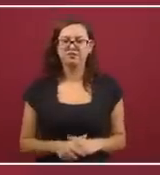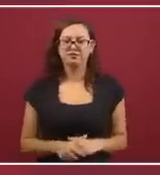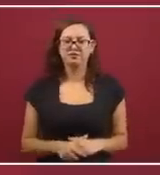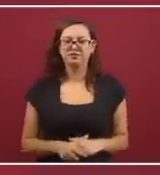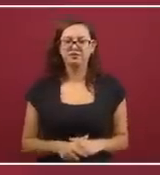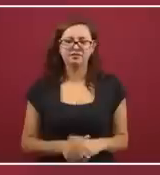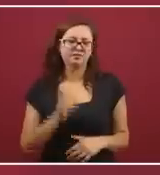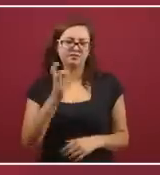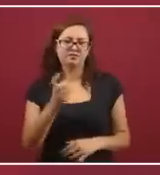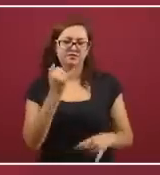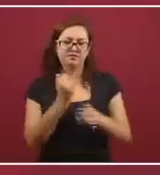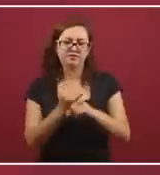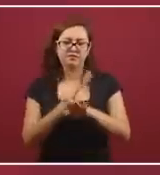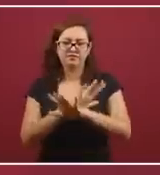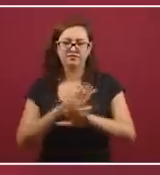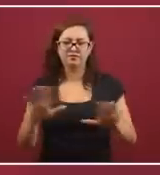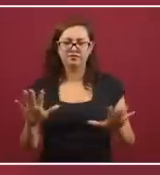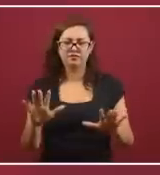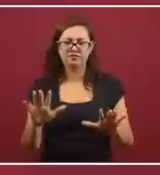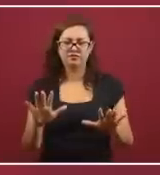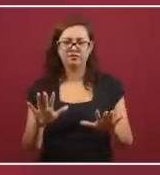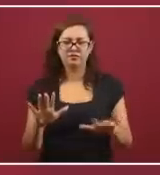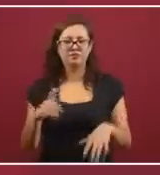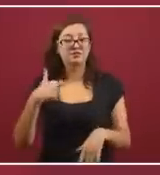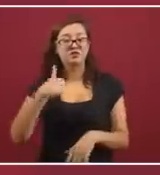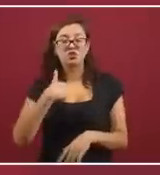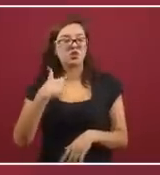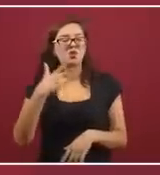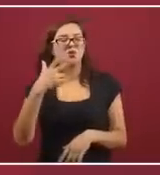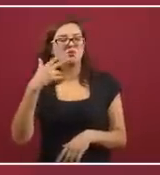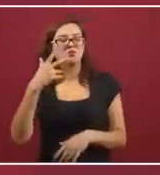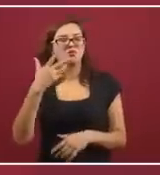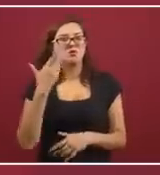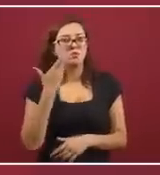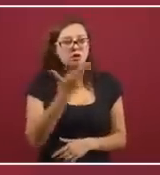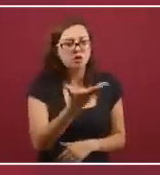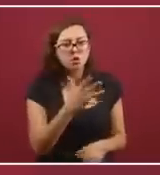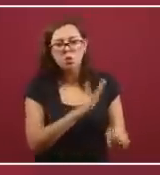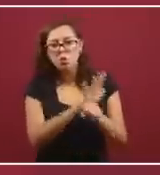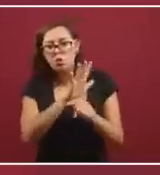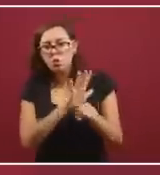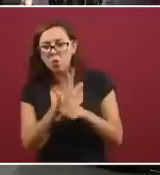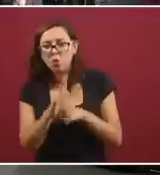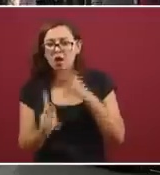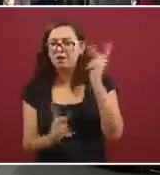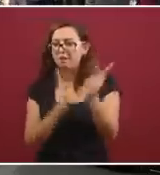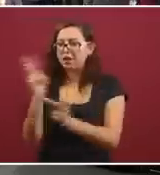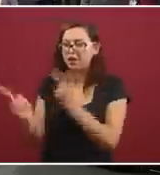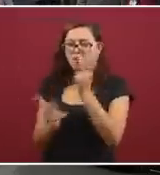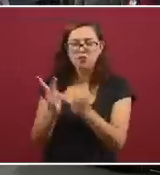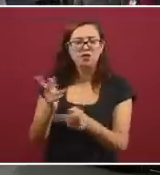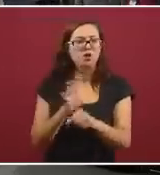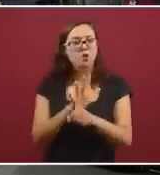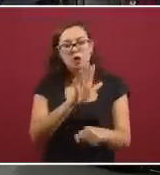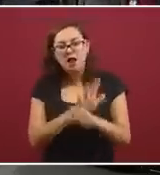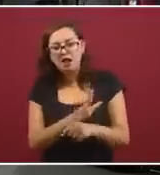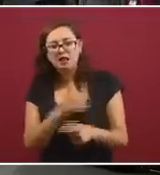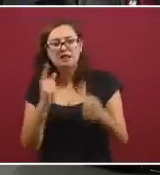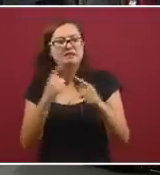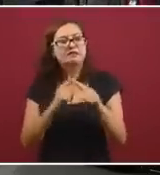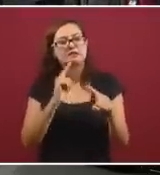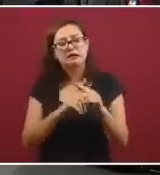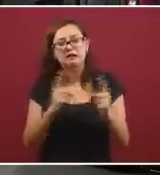esa es la información no no pedí detalles sobre la encuesta este quien la